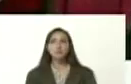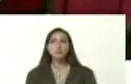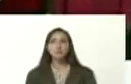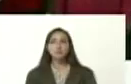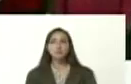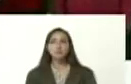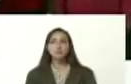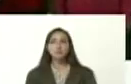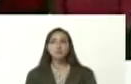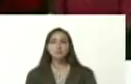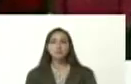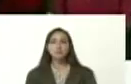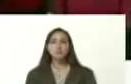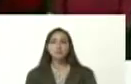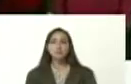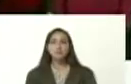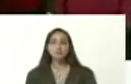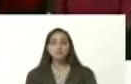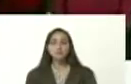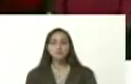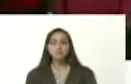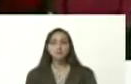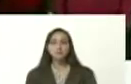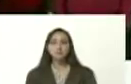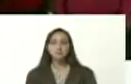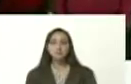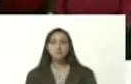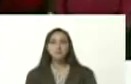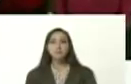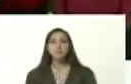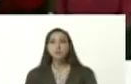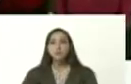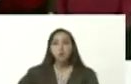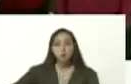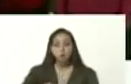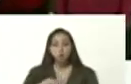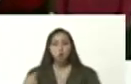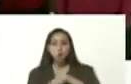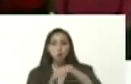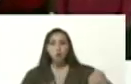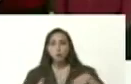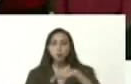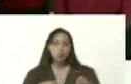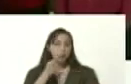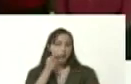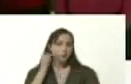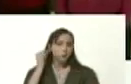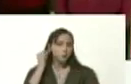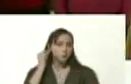Miren, para nosotros... los revolucionarios, las revolucionarias.